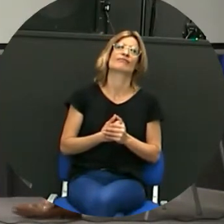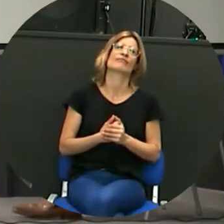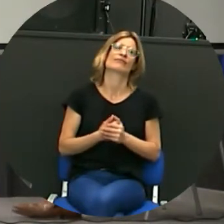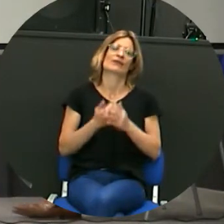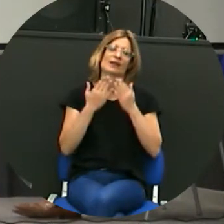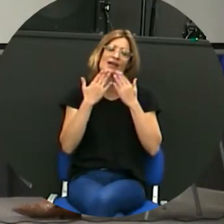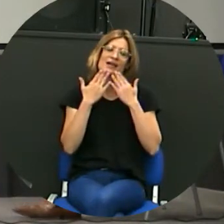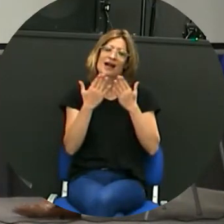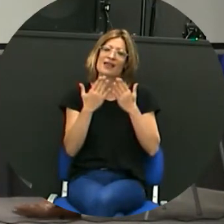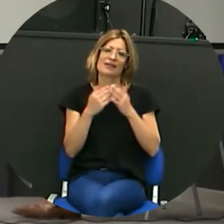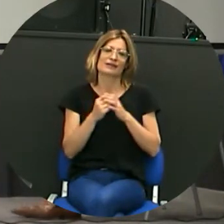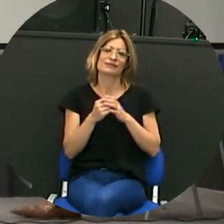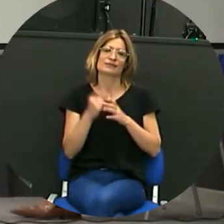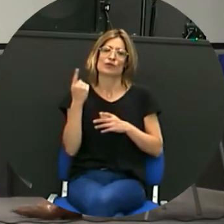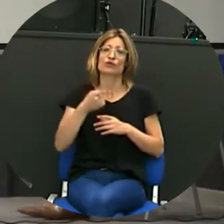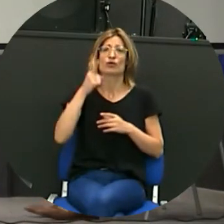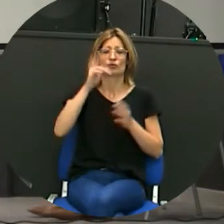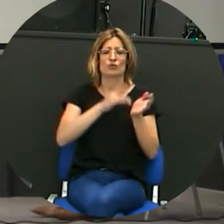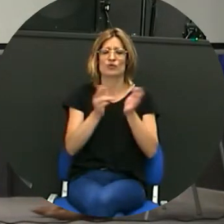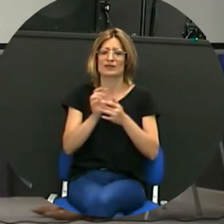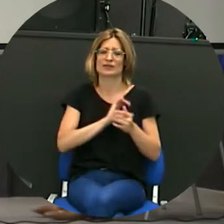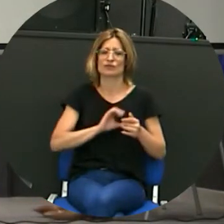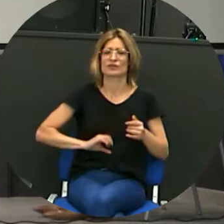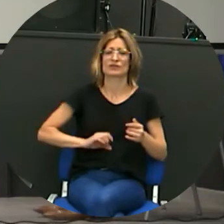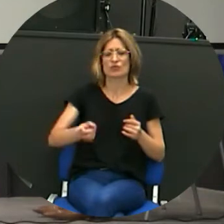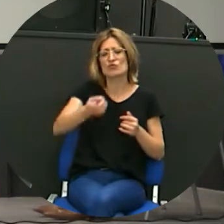Solo tú eres Jesucristo, nuestro Salvador y Redentor.